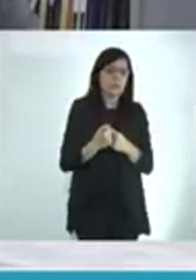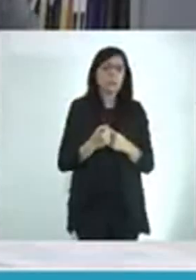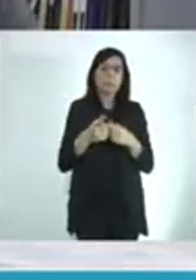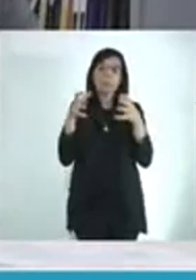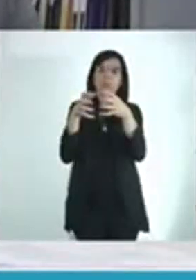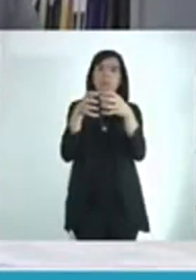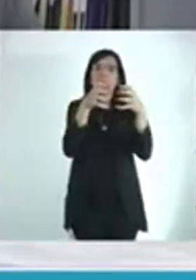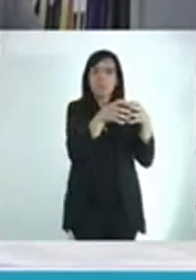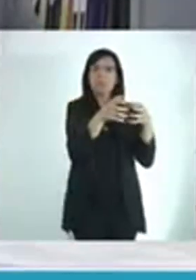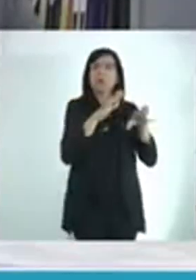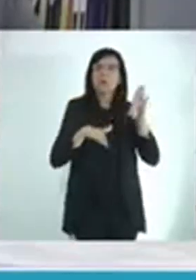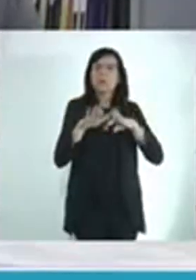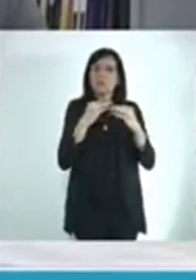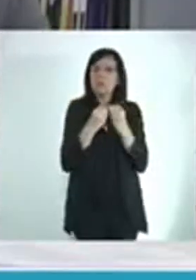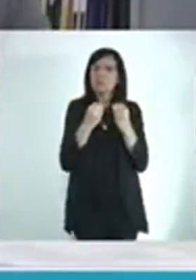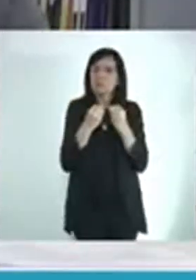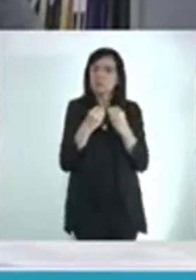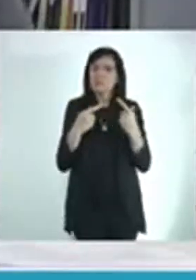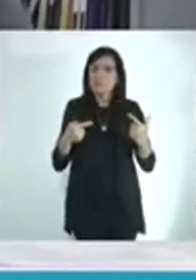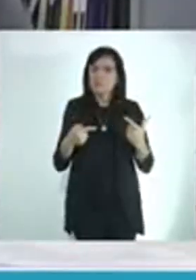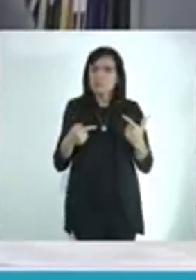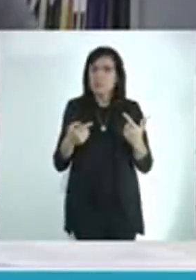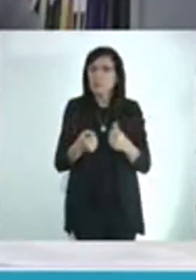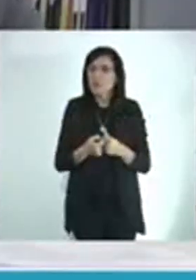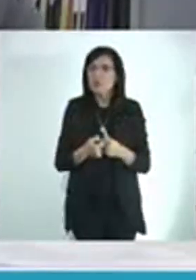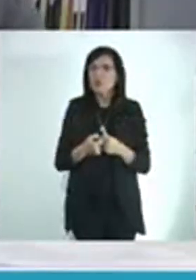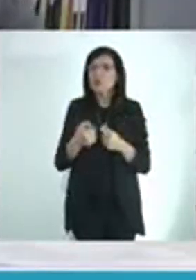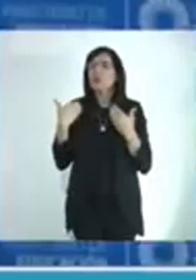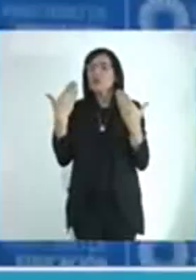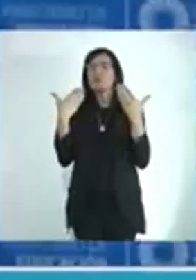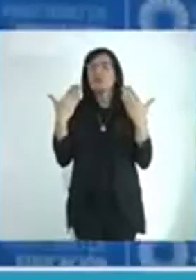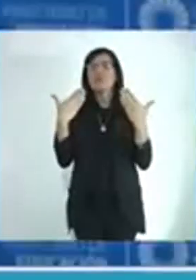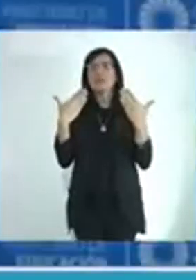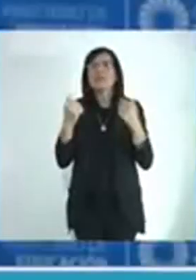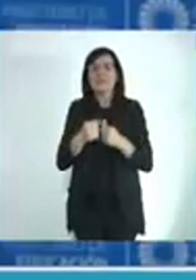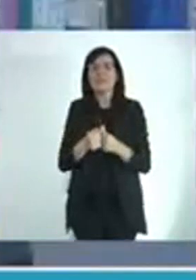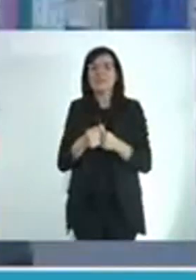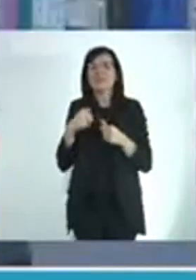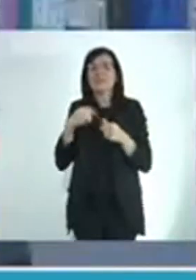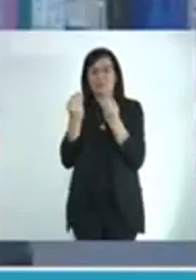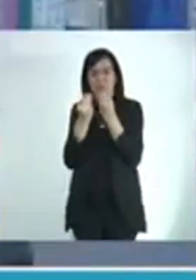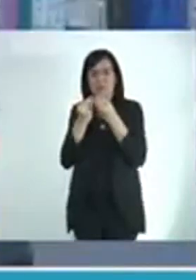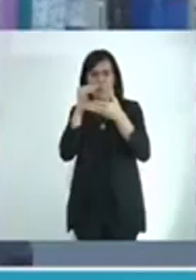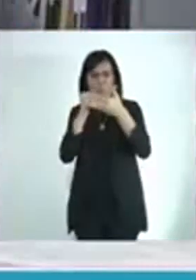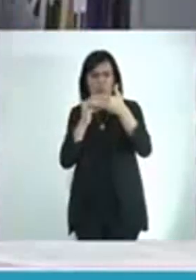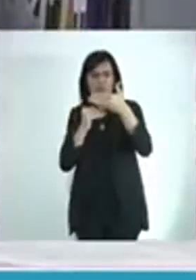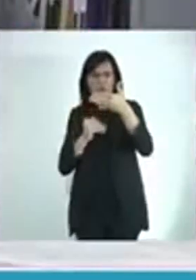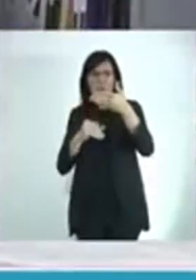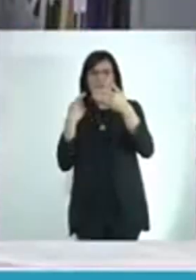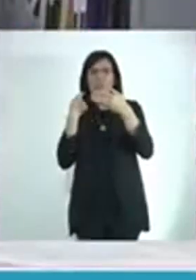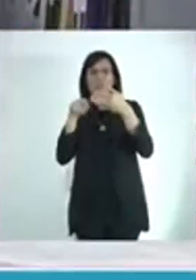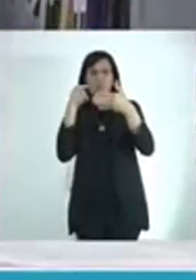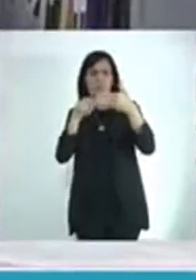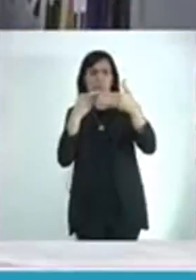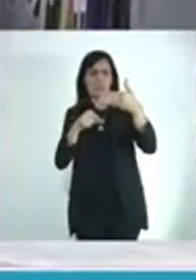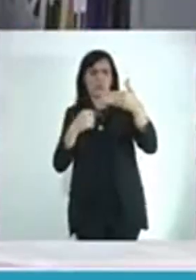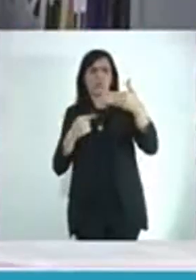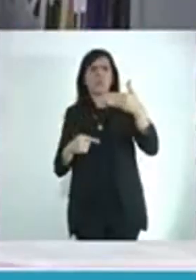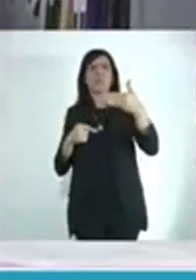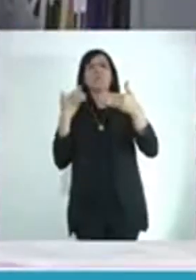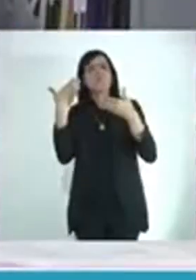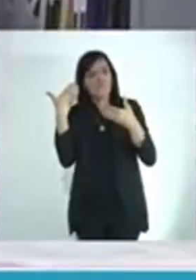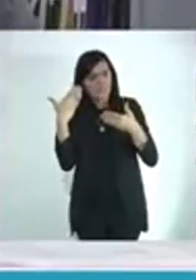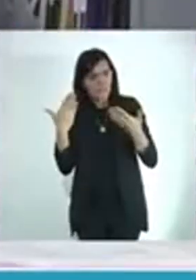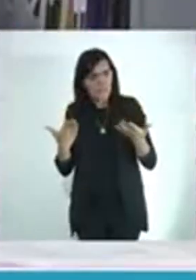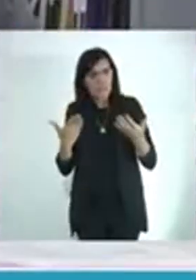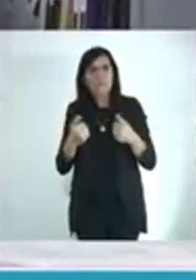el reconocimiento también de sus colegas docentes, sí, a través de la plataforma, mirándonos en este momento, así que muchas gracias. Sin duda, un arduo trabajo,